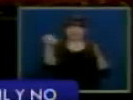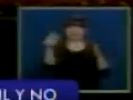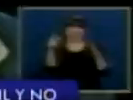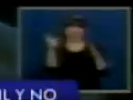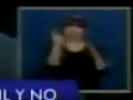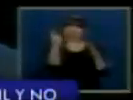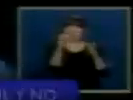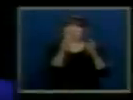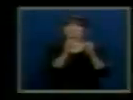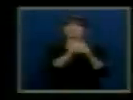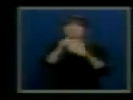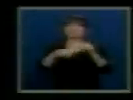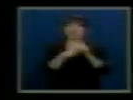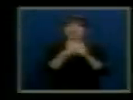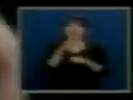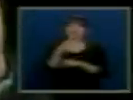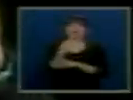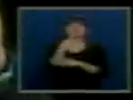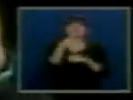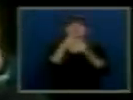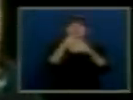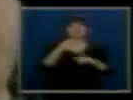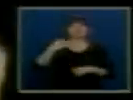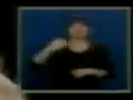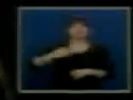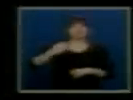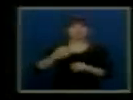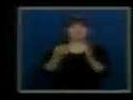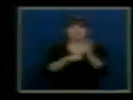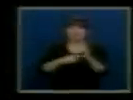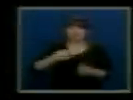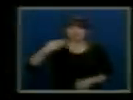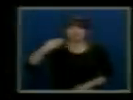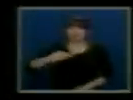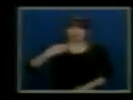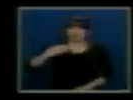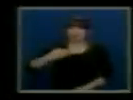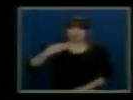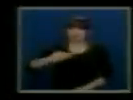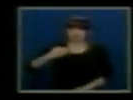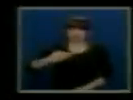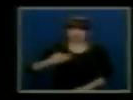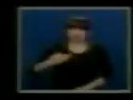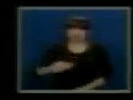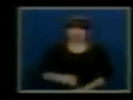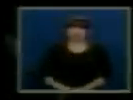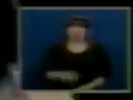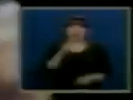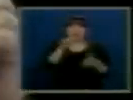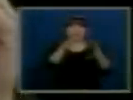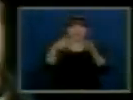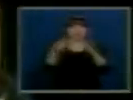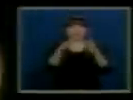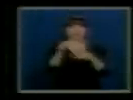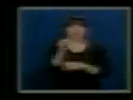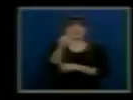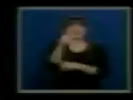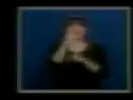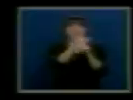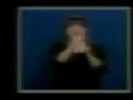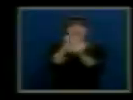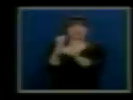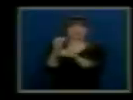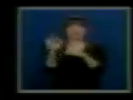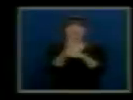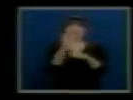Sala Constitucional condenó todos los días, repito, todos los días, a un promedio de 10 instituciones o